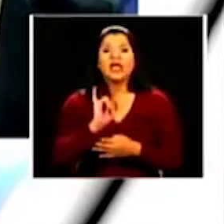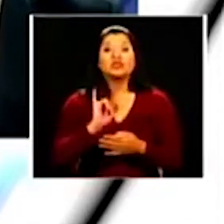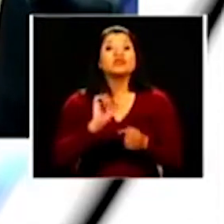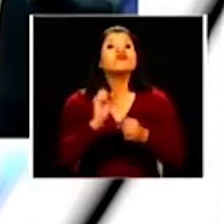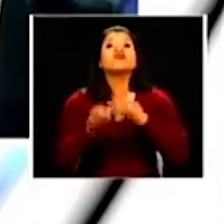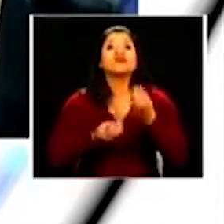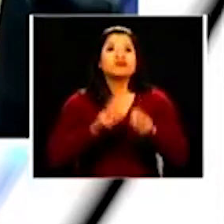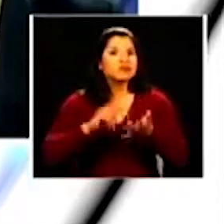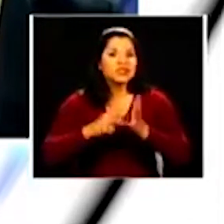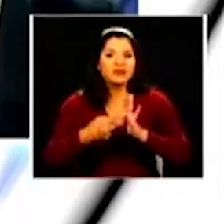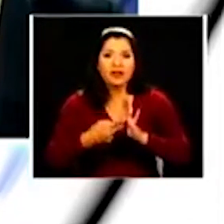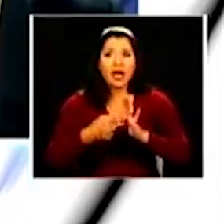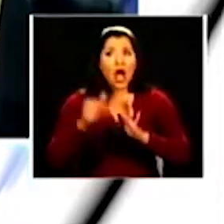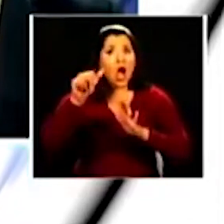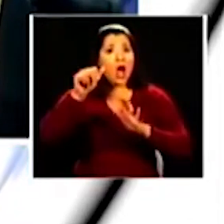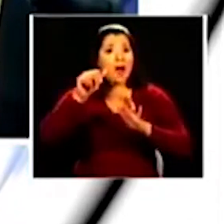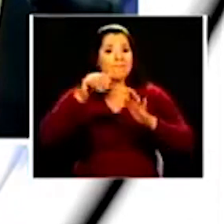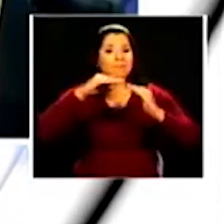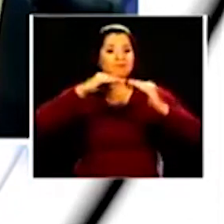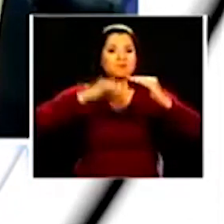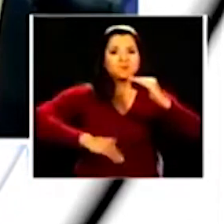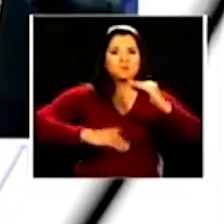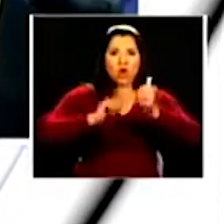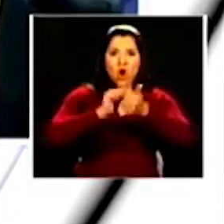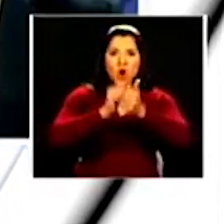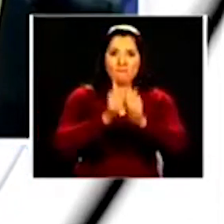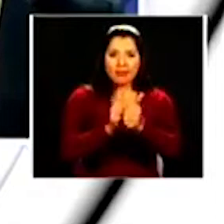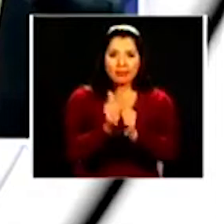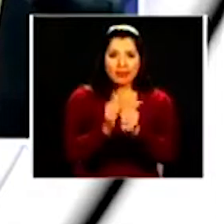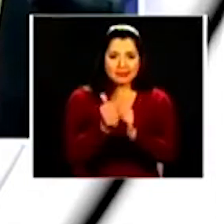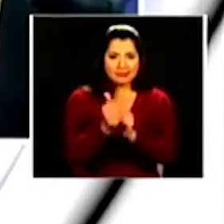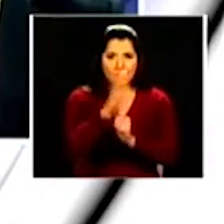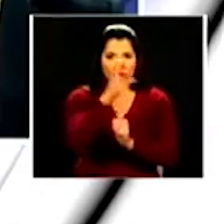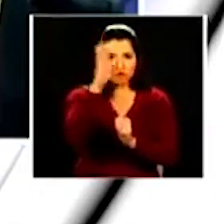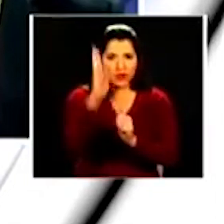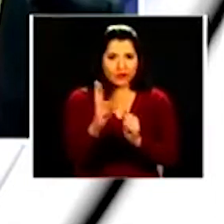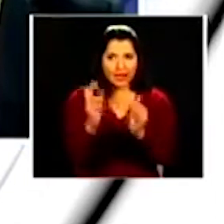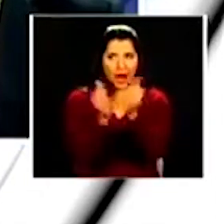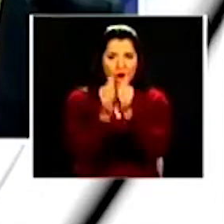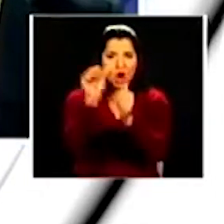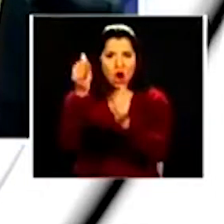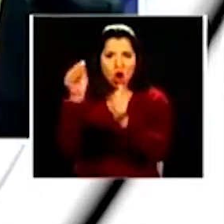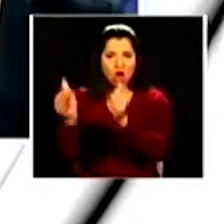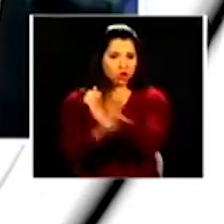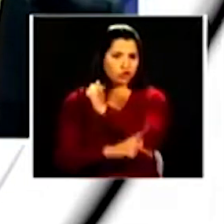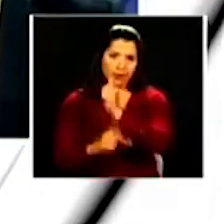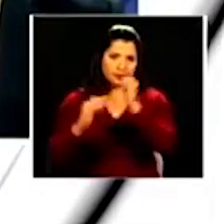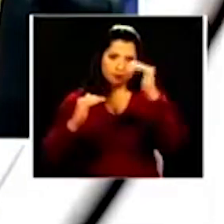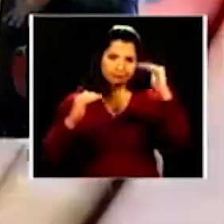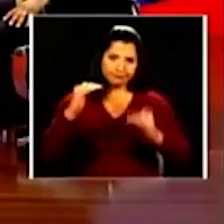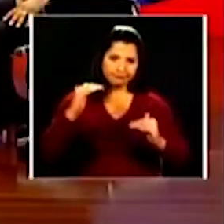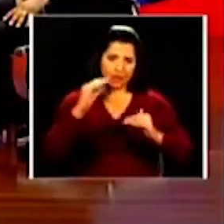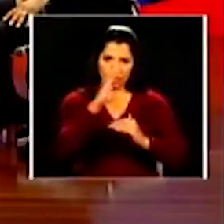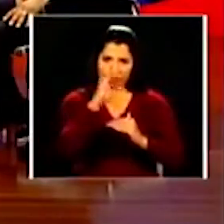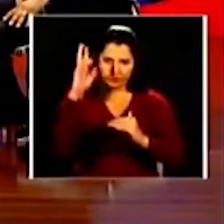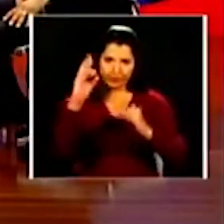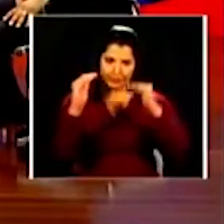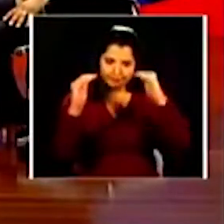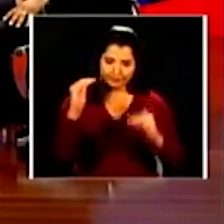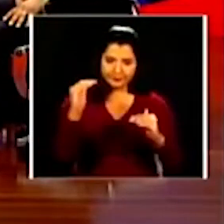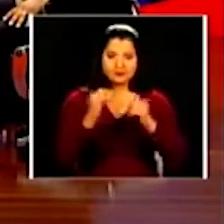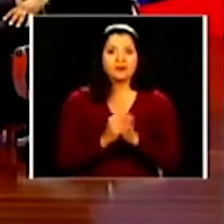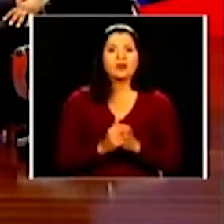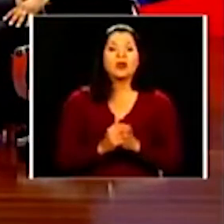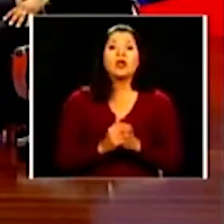país, pero también disminuye mucho el poder adquisitivo de las familias. Pese a que tenemos una